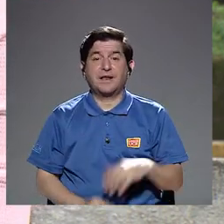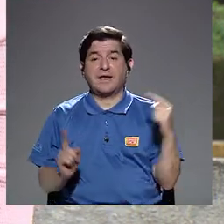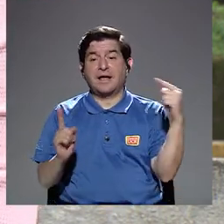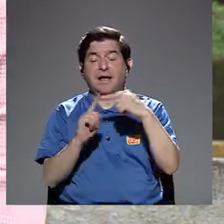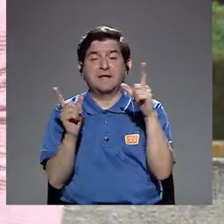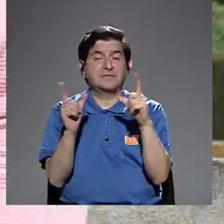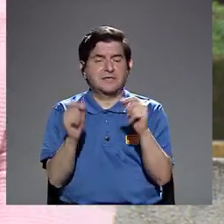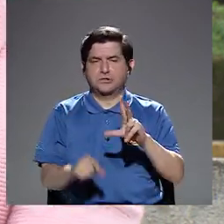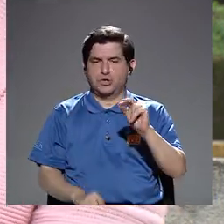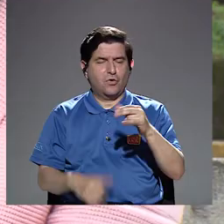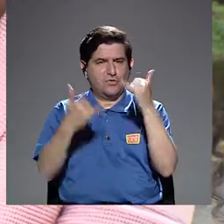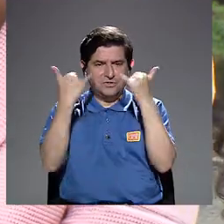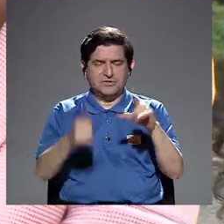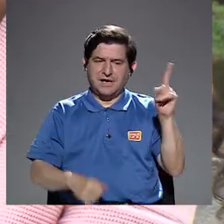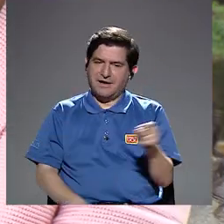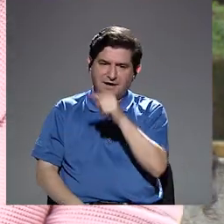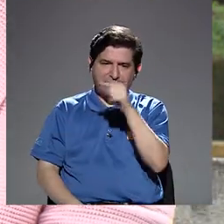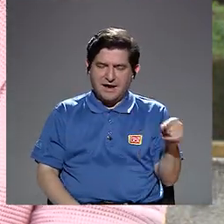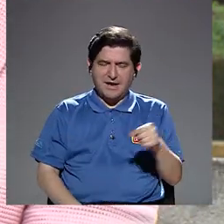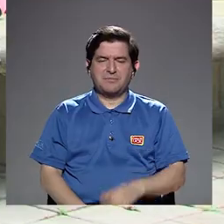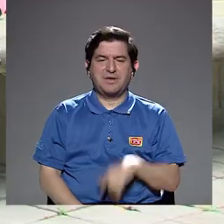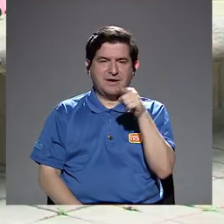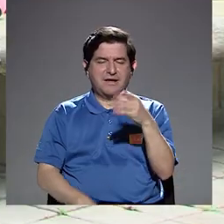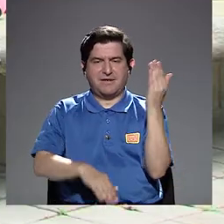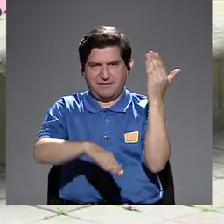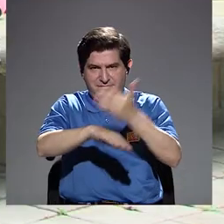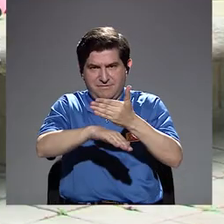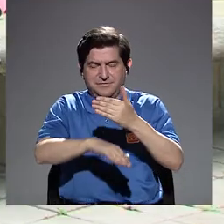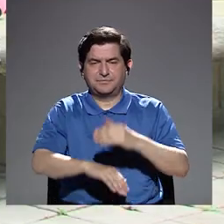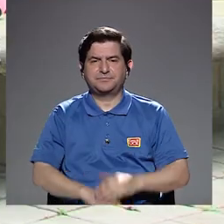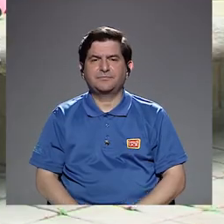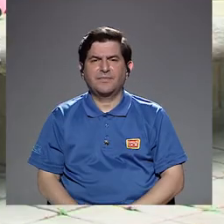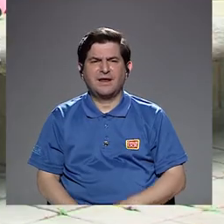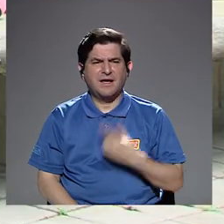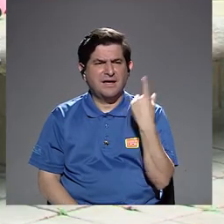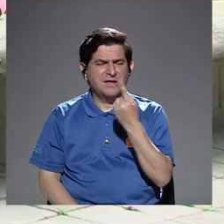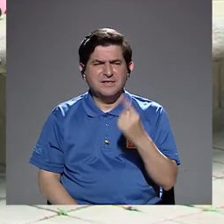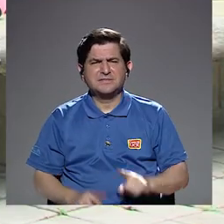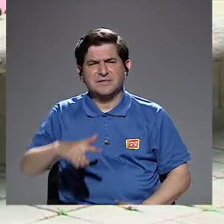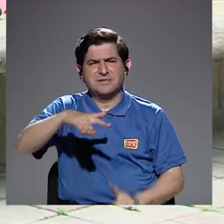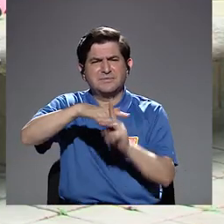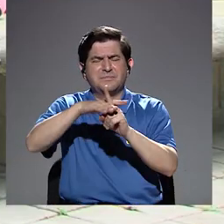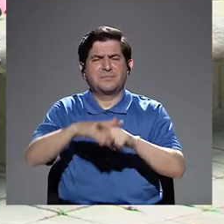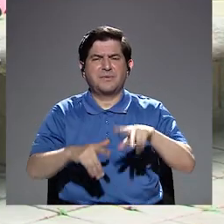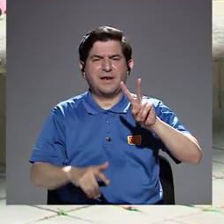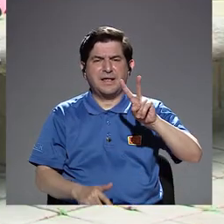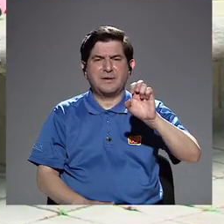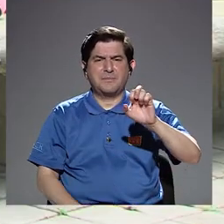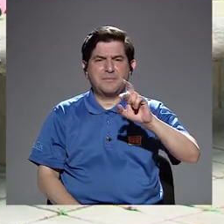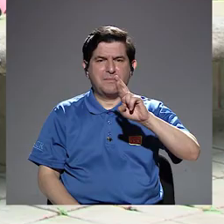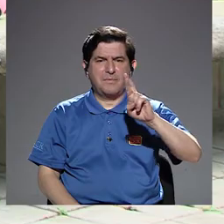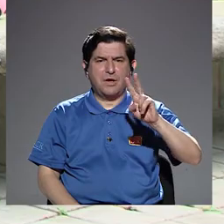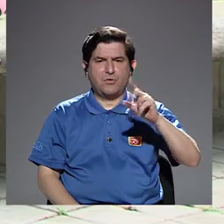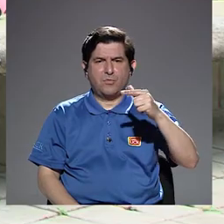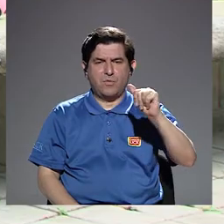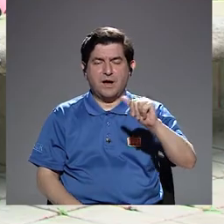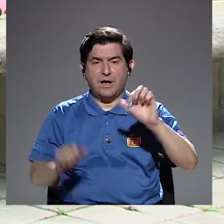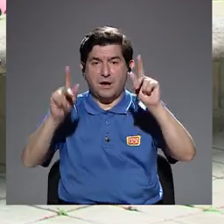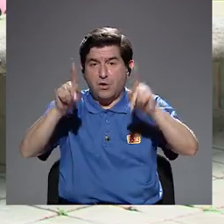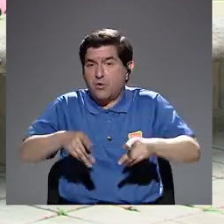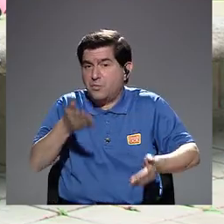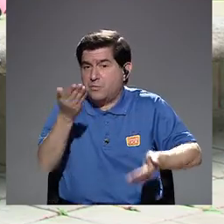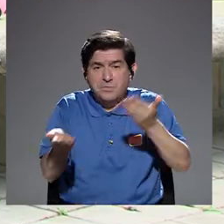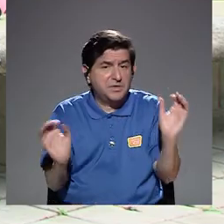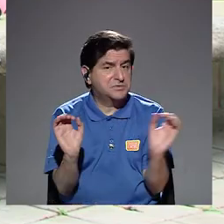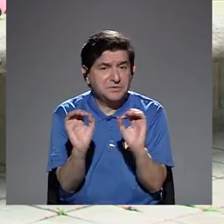un posible cáncer, sino de una vez erradicar la lesión. ¿Y siempre se dan estas manifestaciones con las verrugas, por ejemplo, o puede ser que una persona